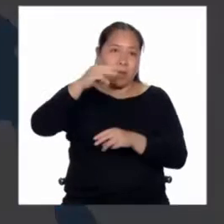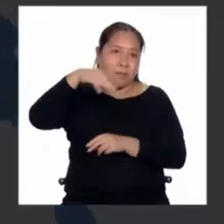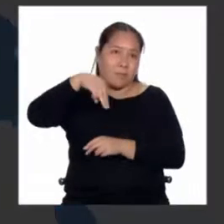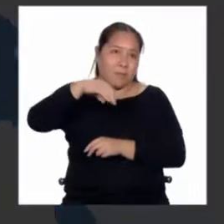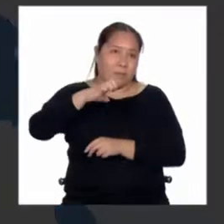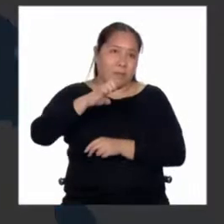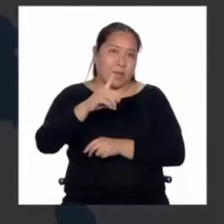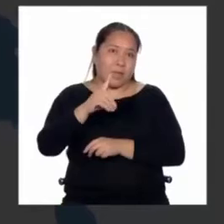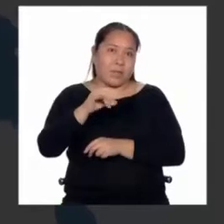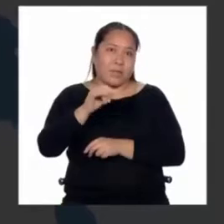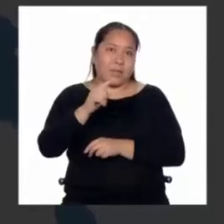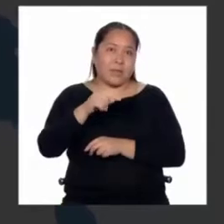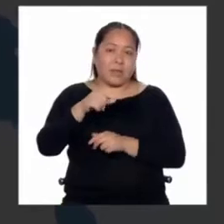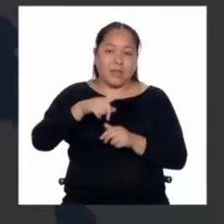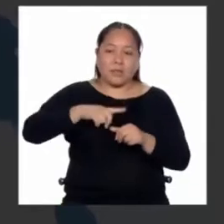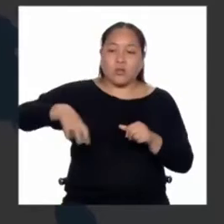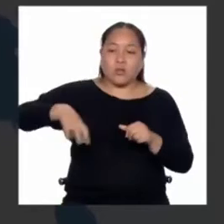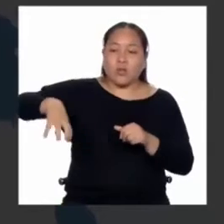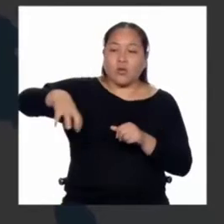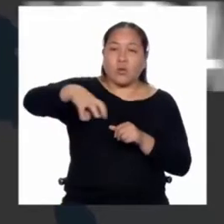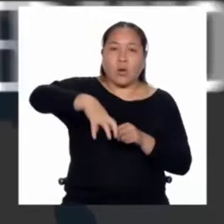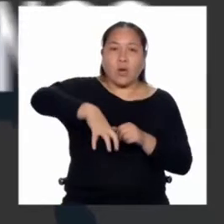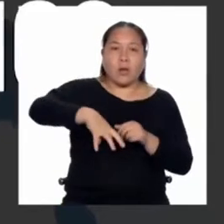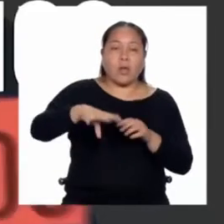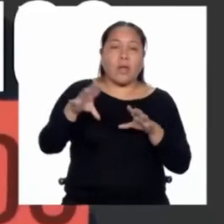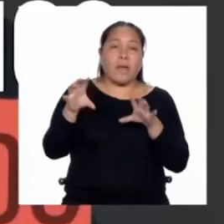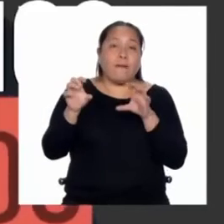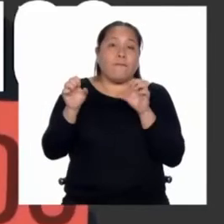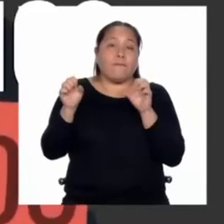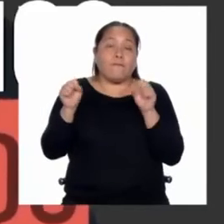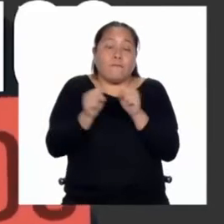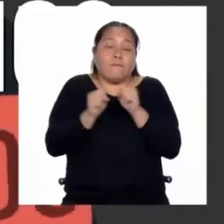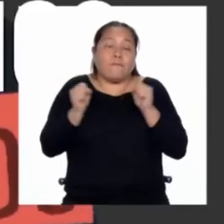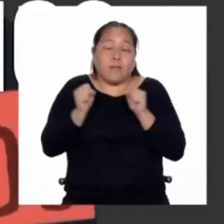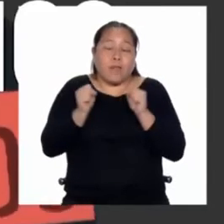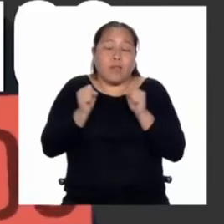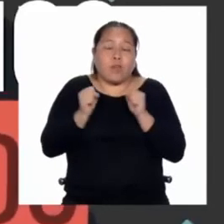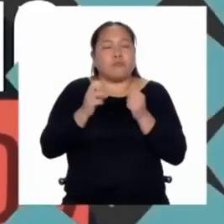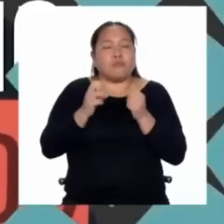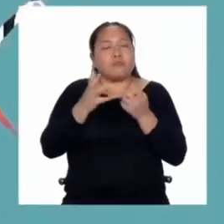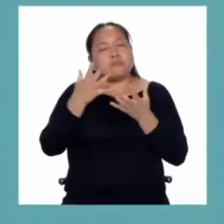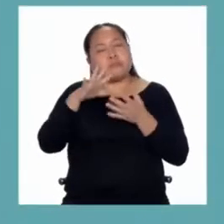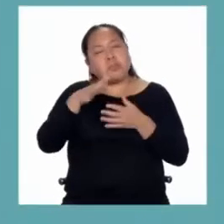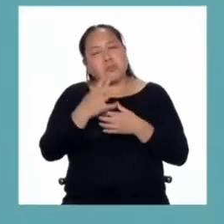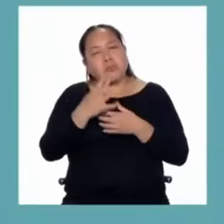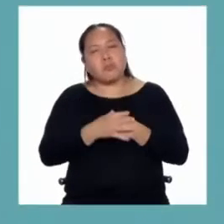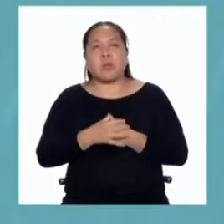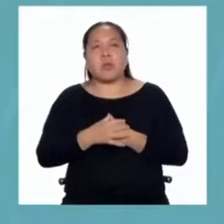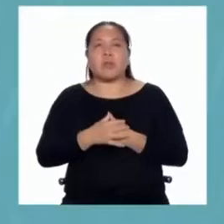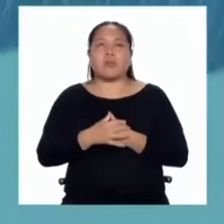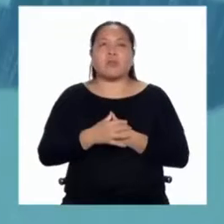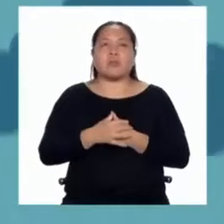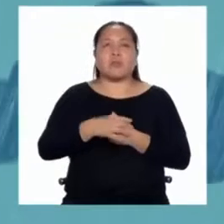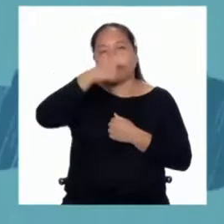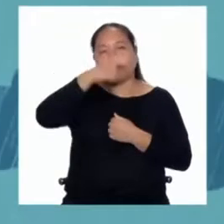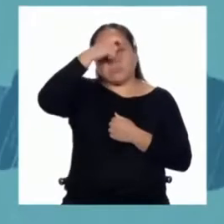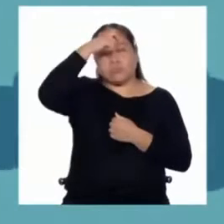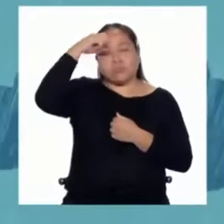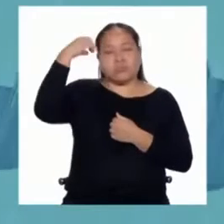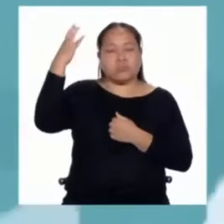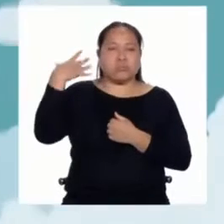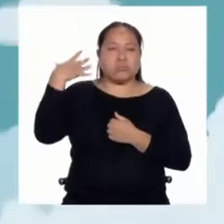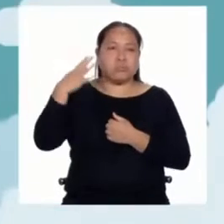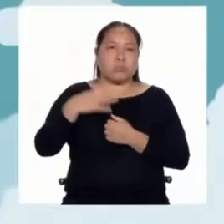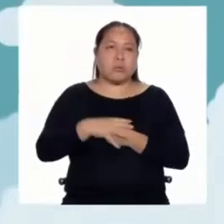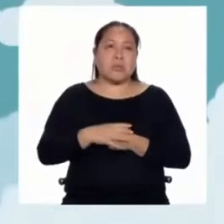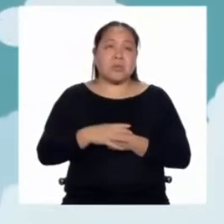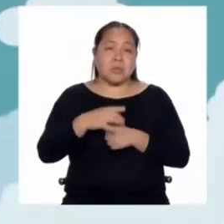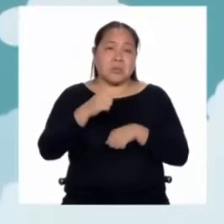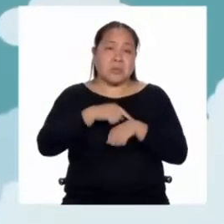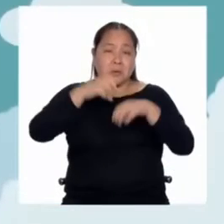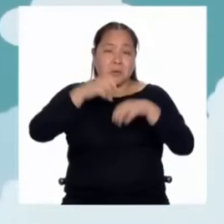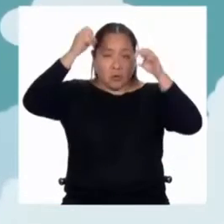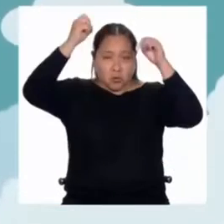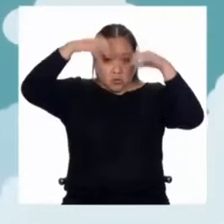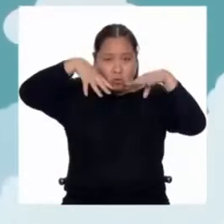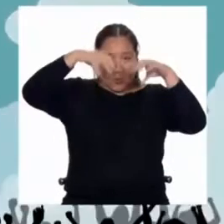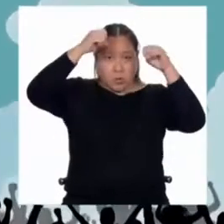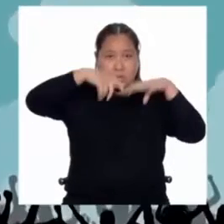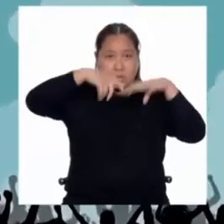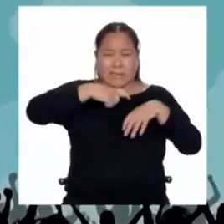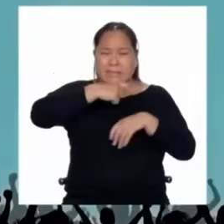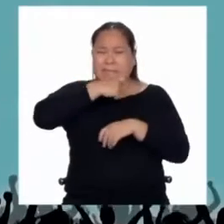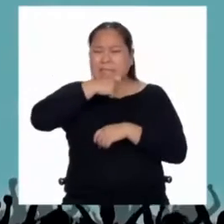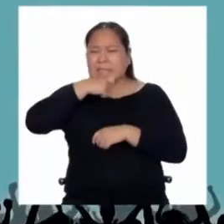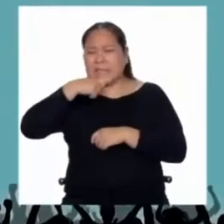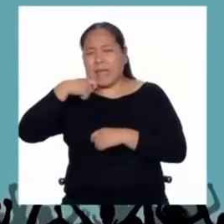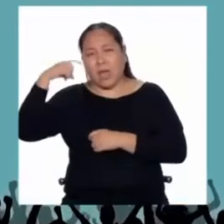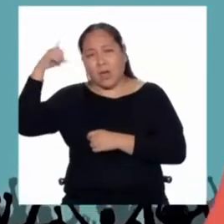esta zona se presentan inviernos más o menos suaves y veranos cálidos. Hay tiempo lluvioso y templado en invierno y muy seco